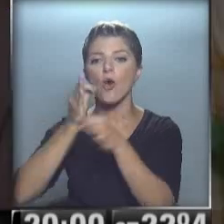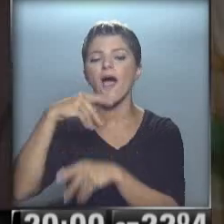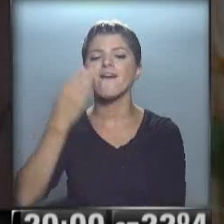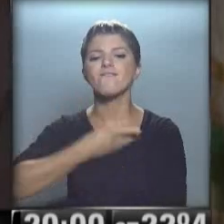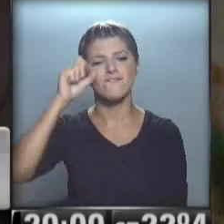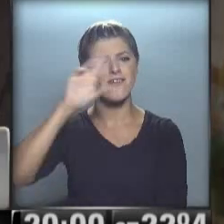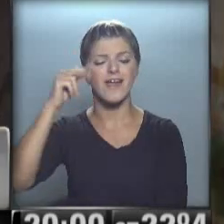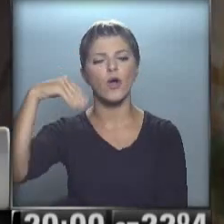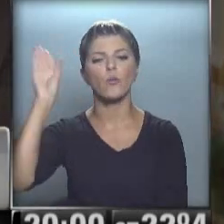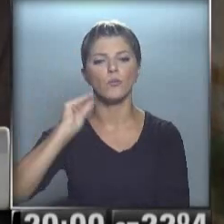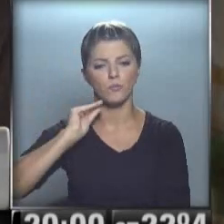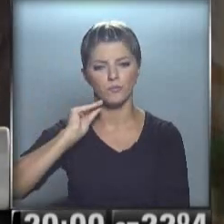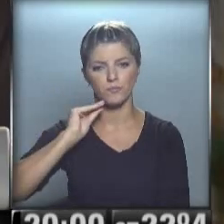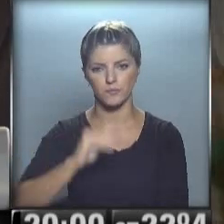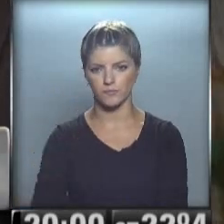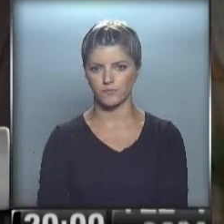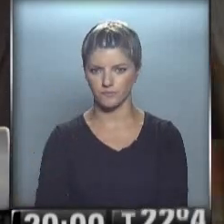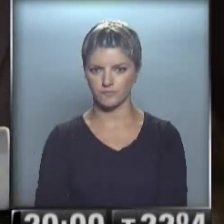escuchamos.